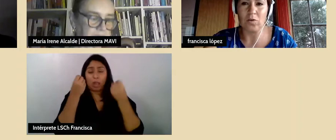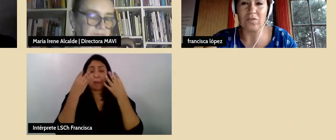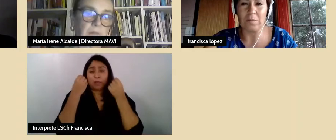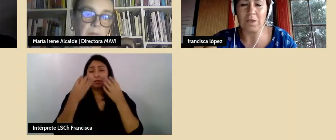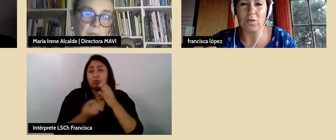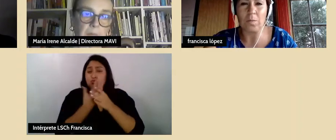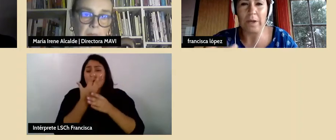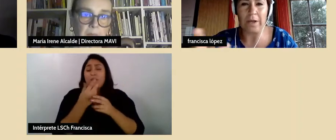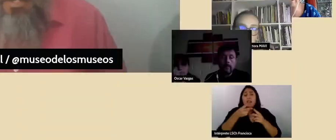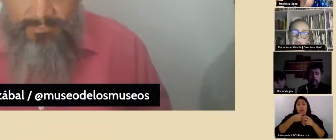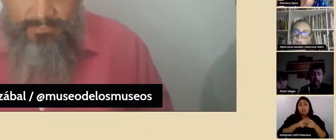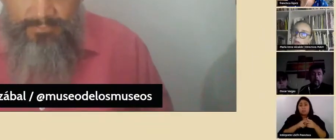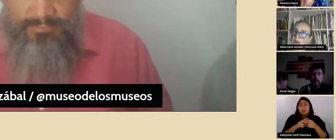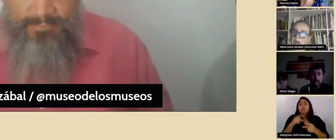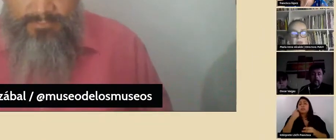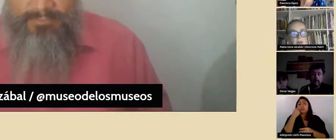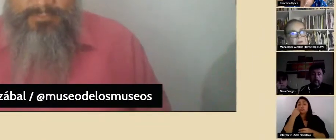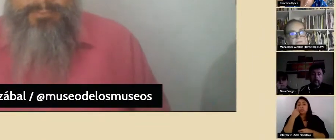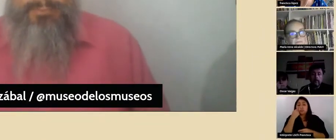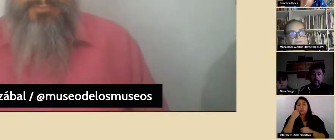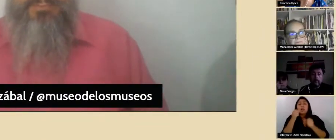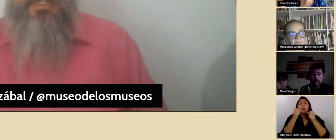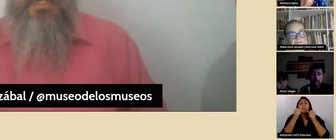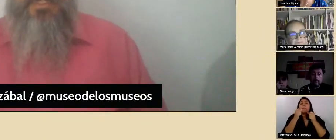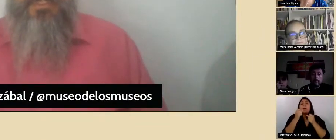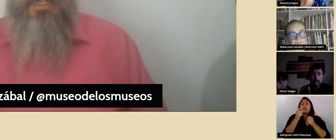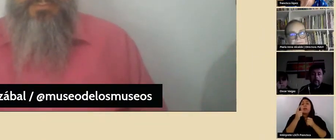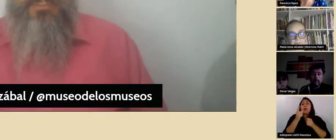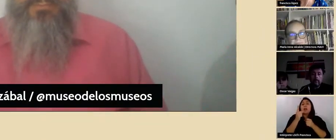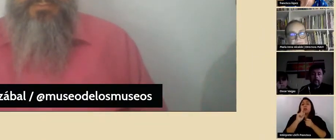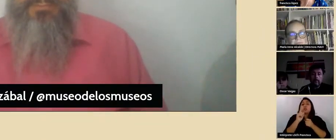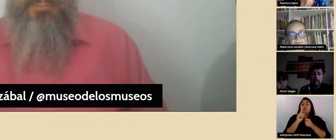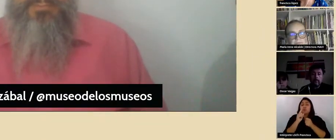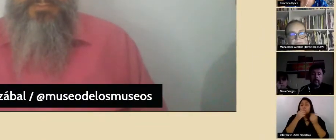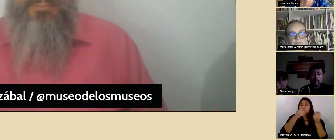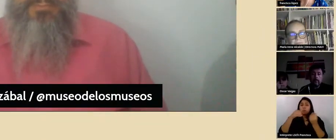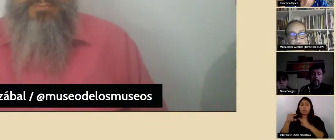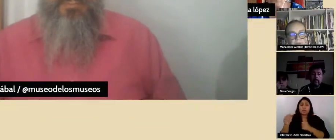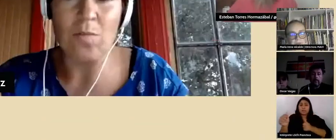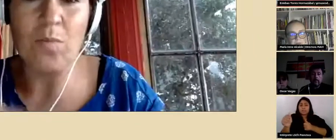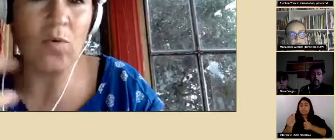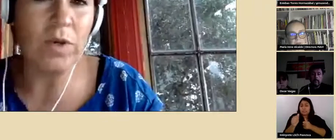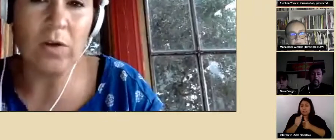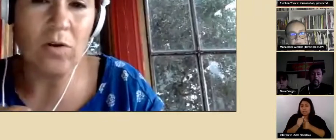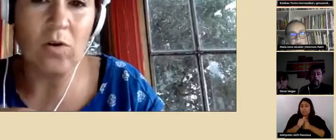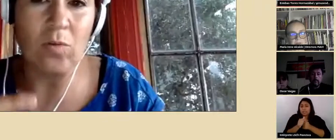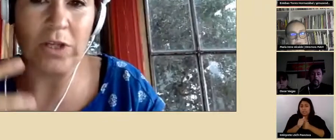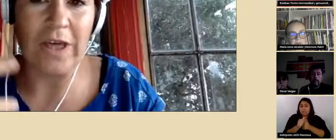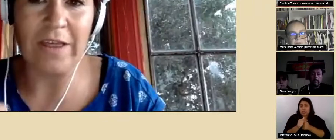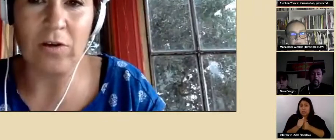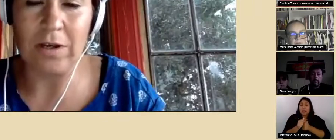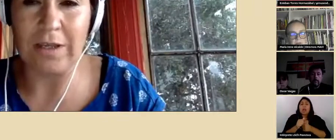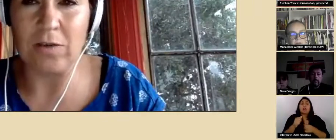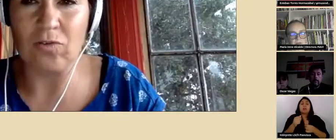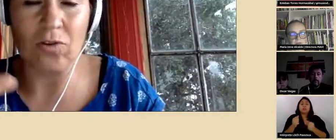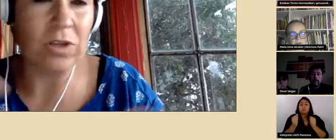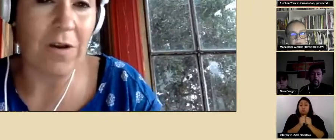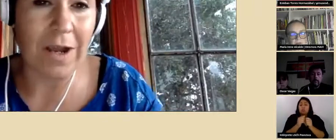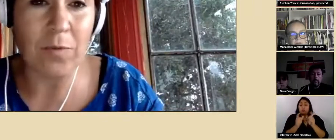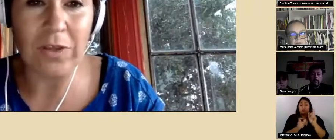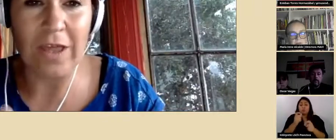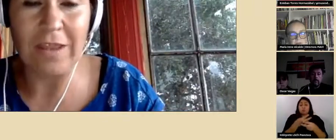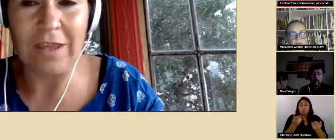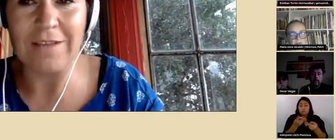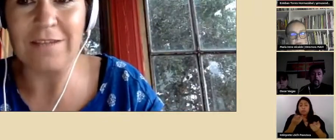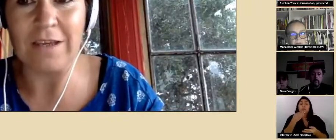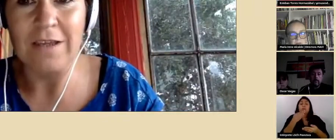y conocimientos para no perder esa cercanía con nuestros públicos, que son públicos o comunidades con las que nosotros